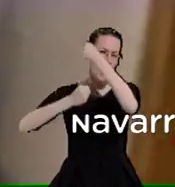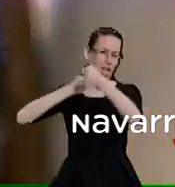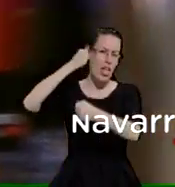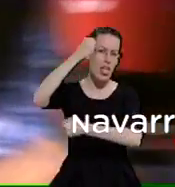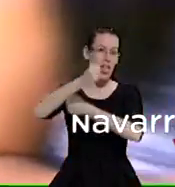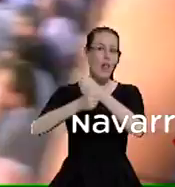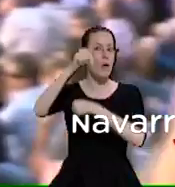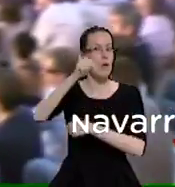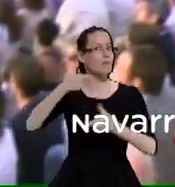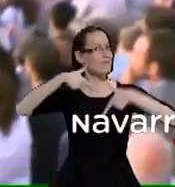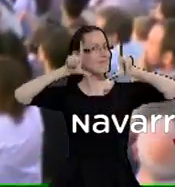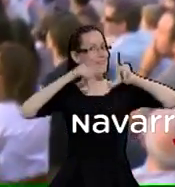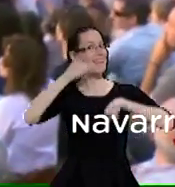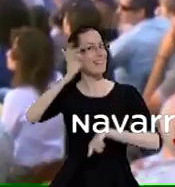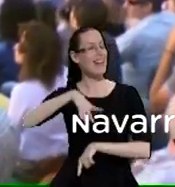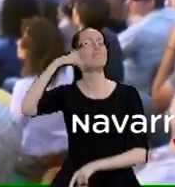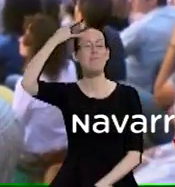son protagonistas.